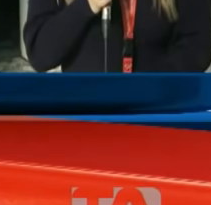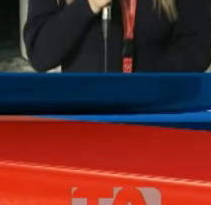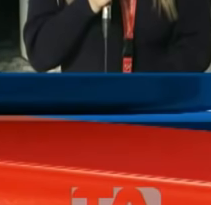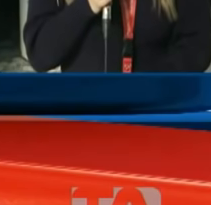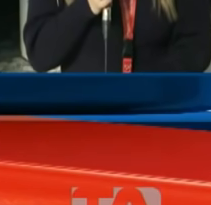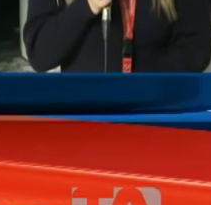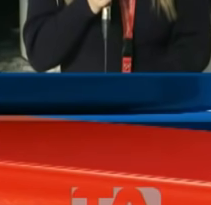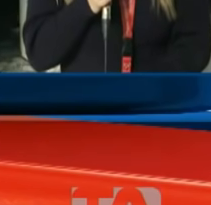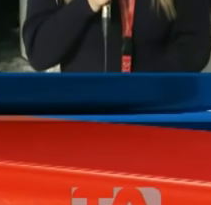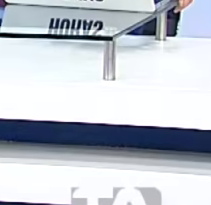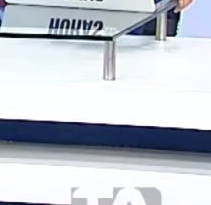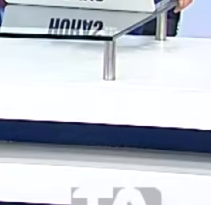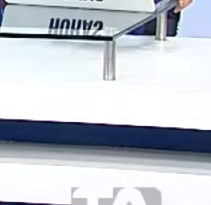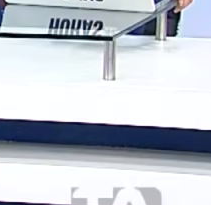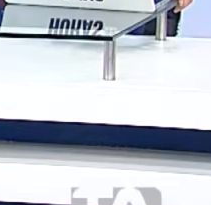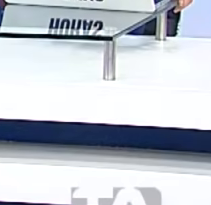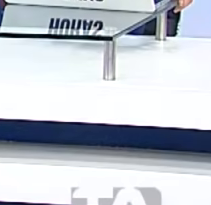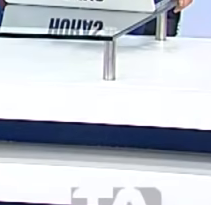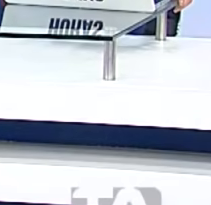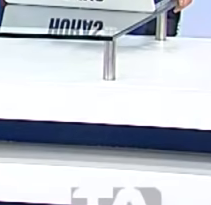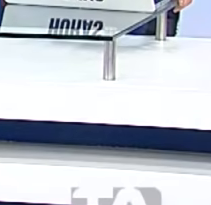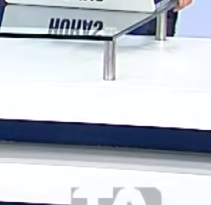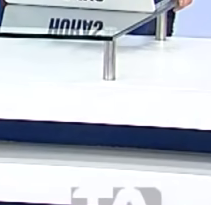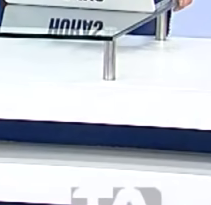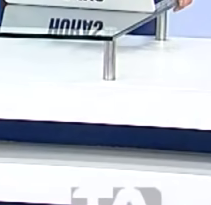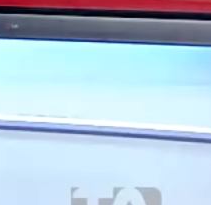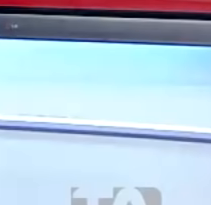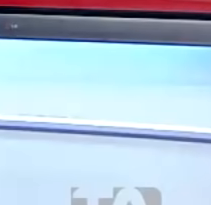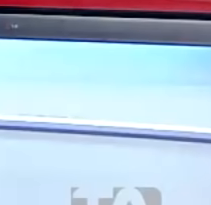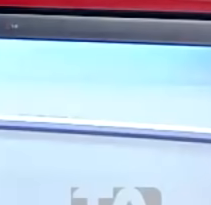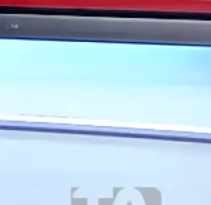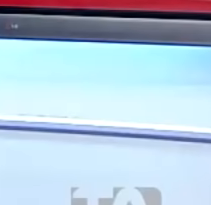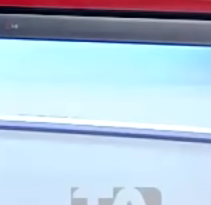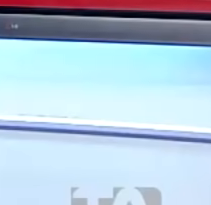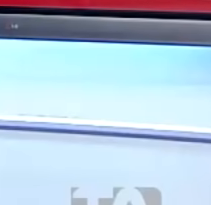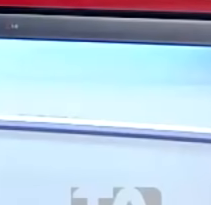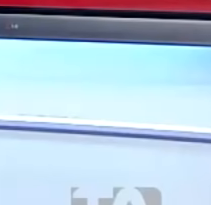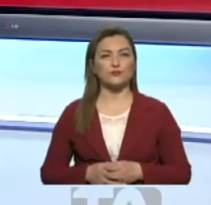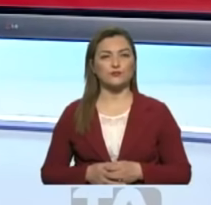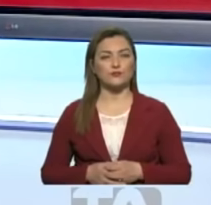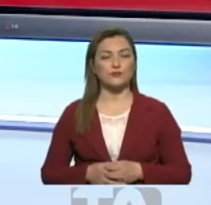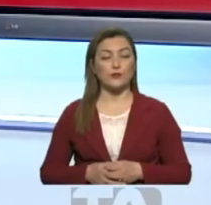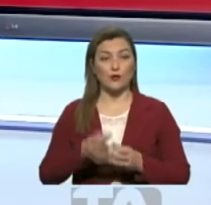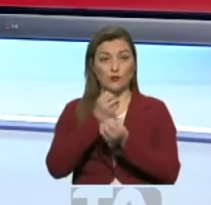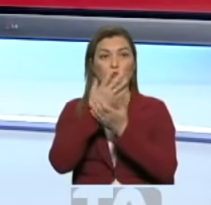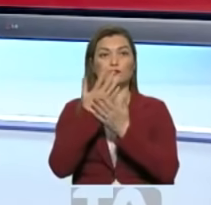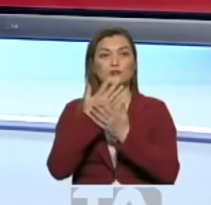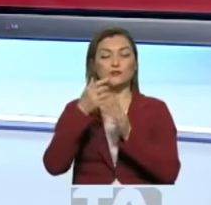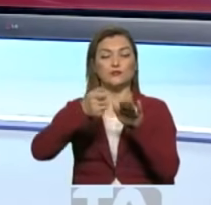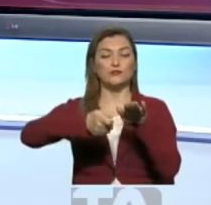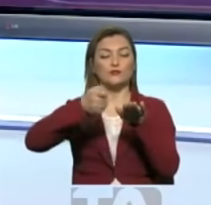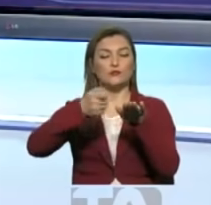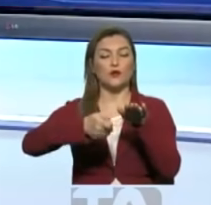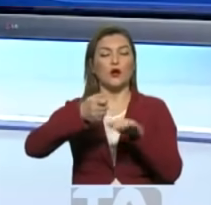para conocer detalles de esta información. Por ahora iniciamos aquí con las noticias. Y comenzamos contándoles que Harrison Salcedo, abogado